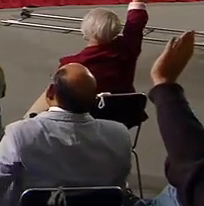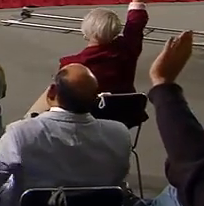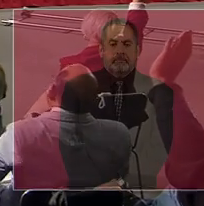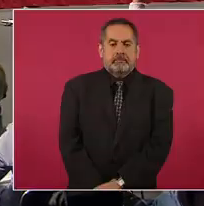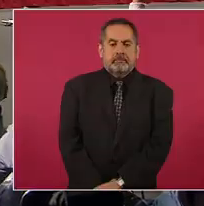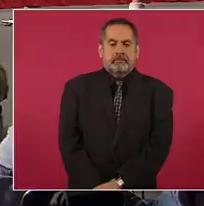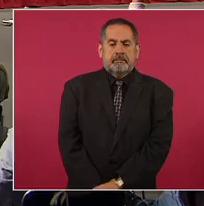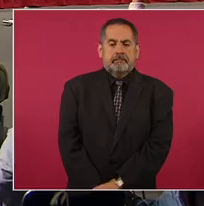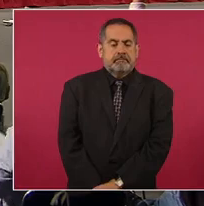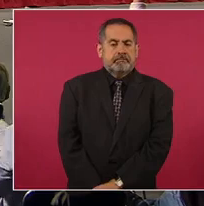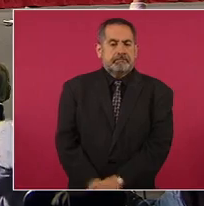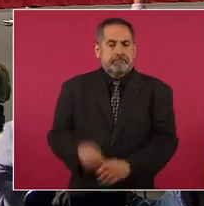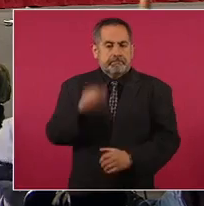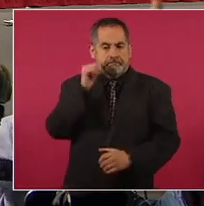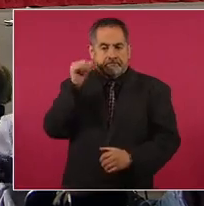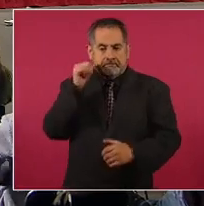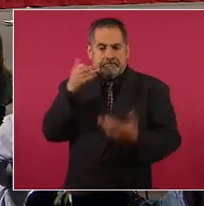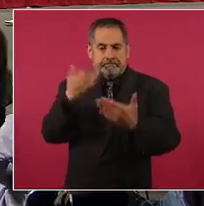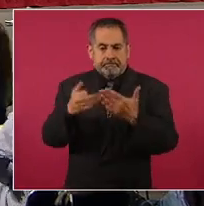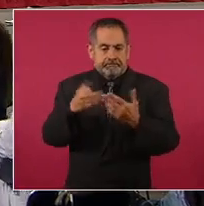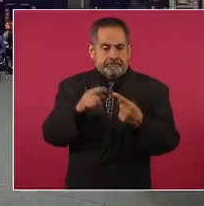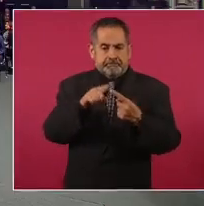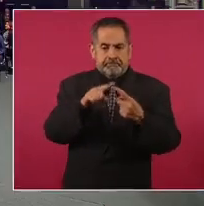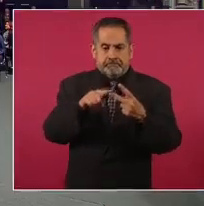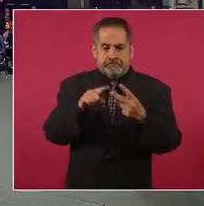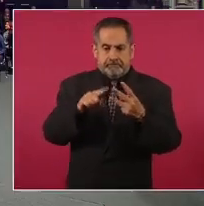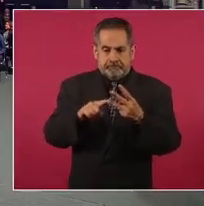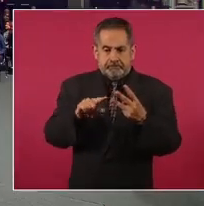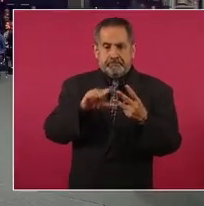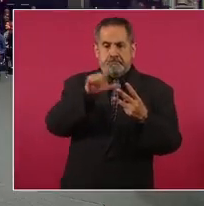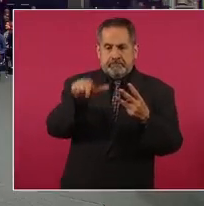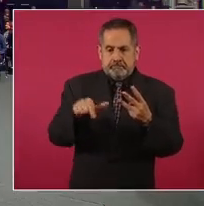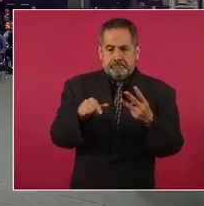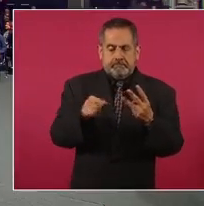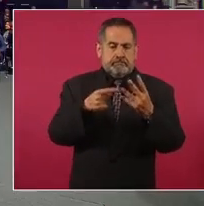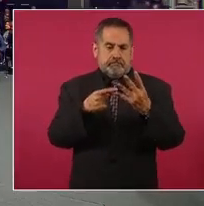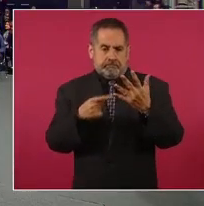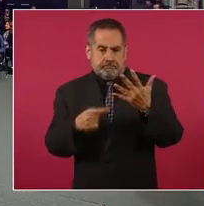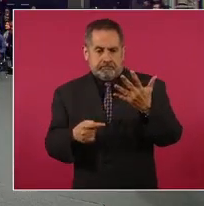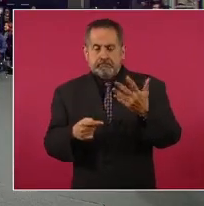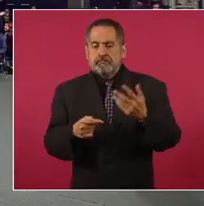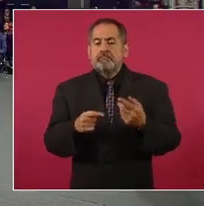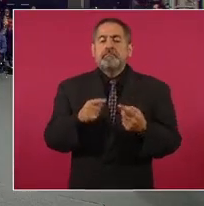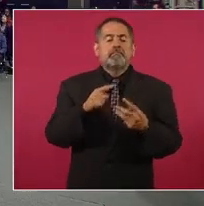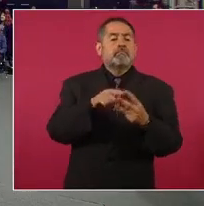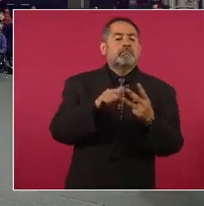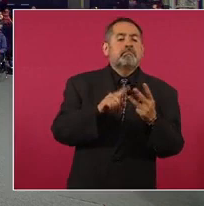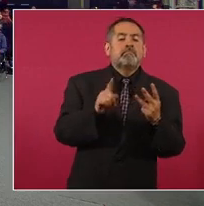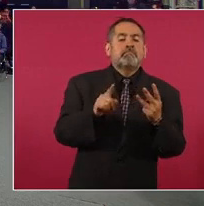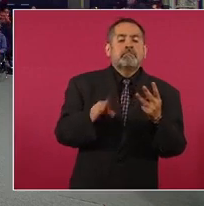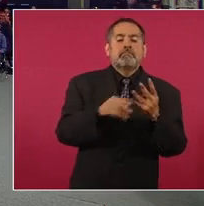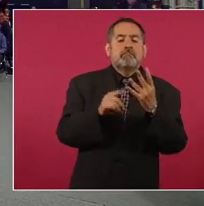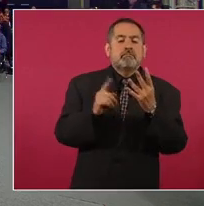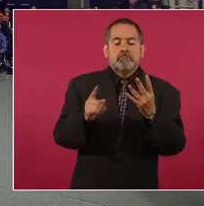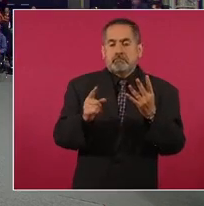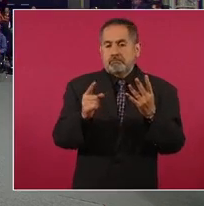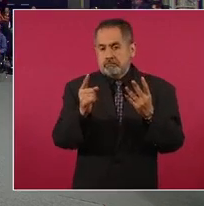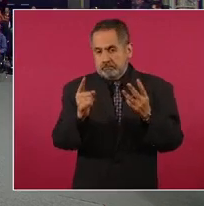Quedaron pendientes tres compañeros y luego abrimos. A ver, de una vez abrimos.